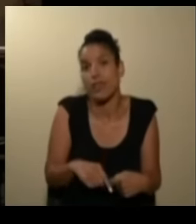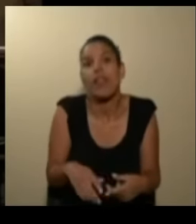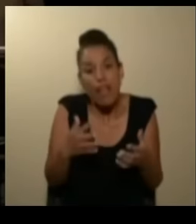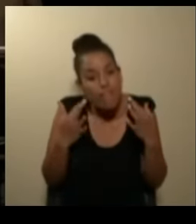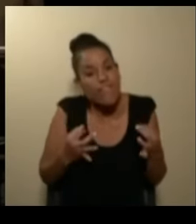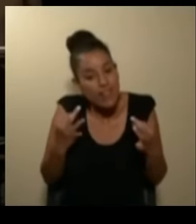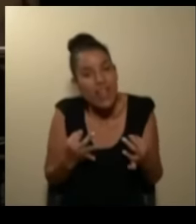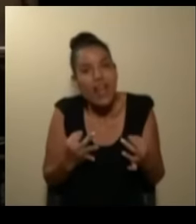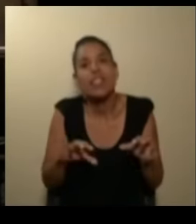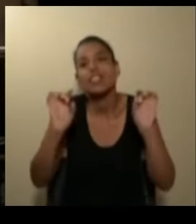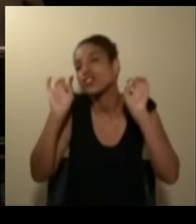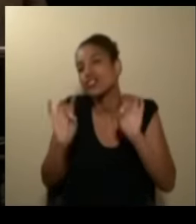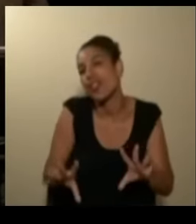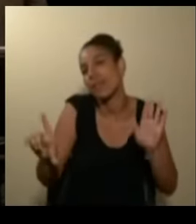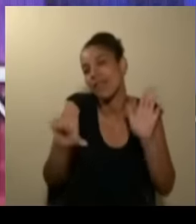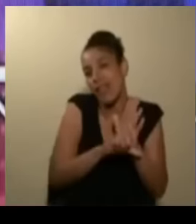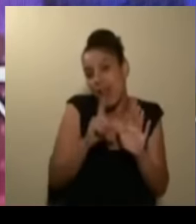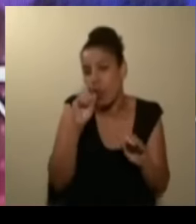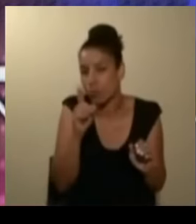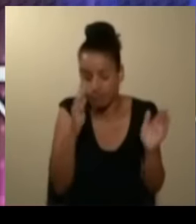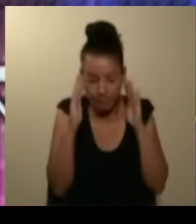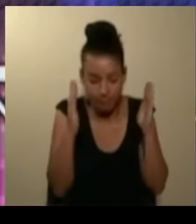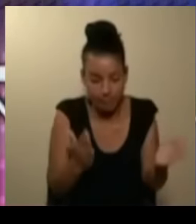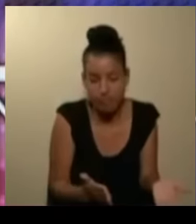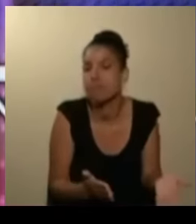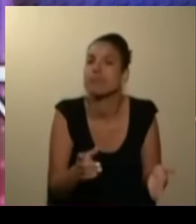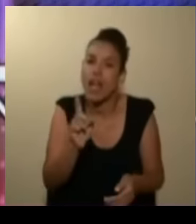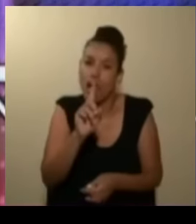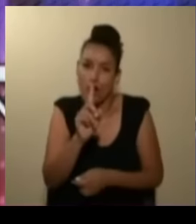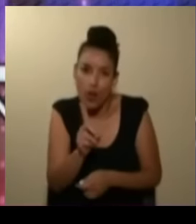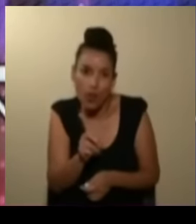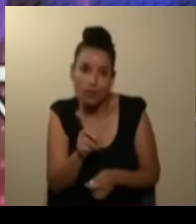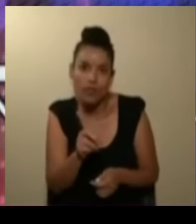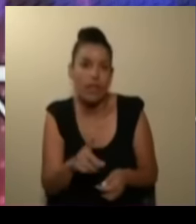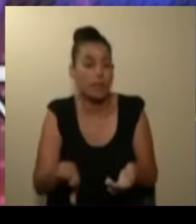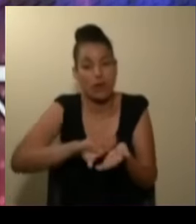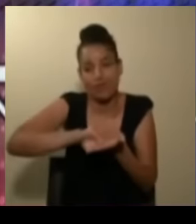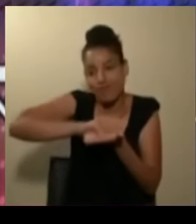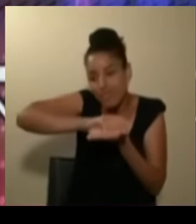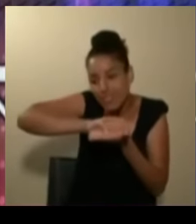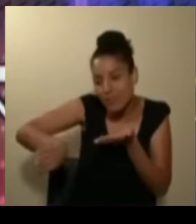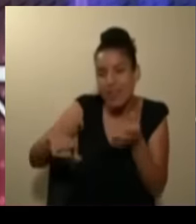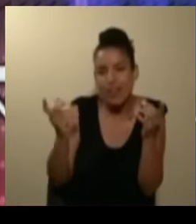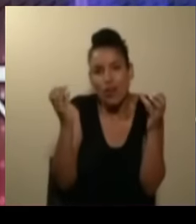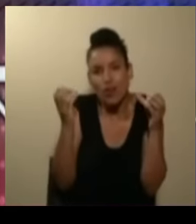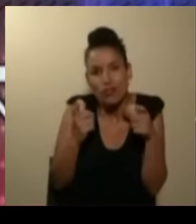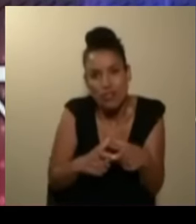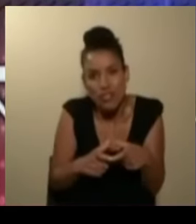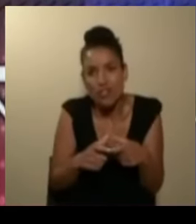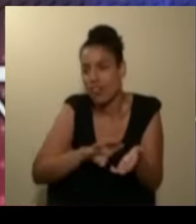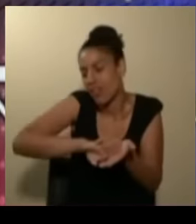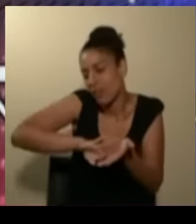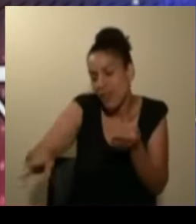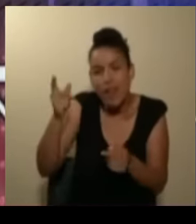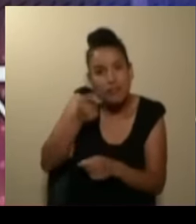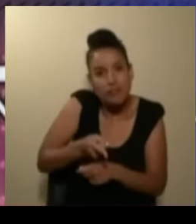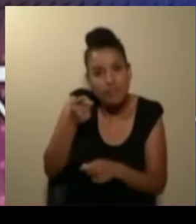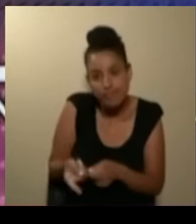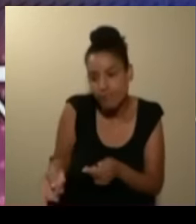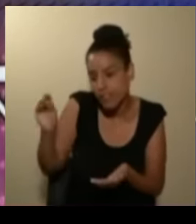acá, sobre la LUC ya dijimos, eliminar consejos, eliminar la obligatoriedad de inscribir a los chiquilines en el